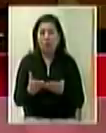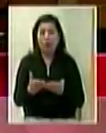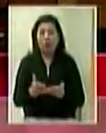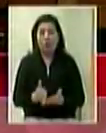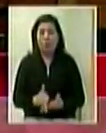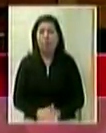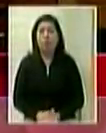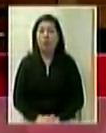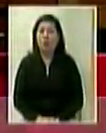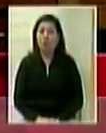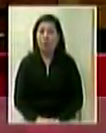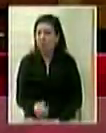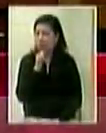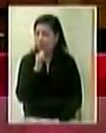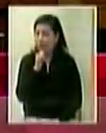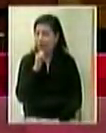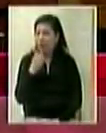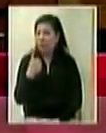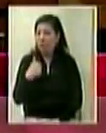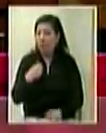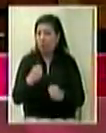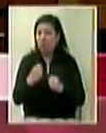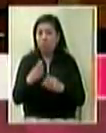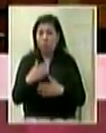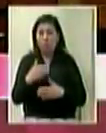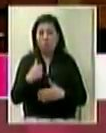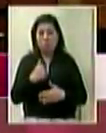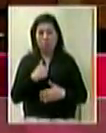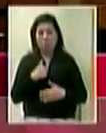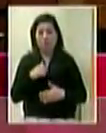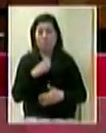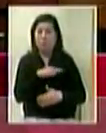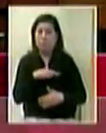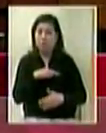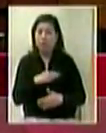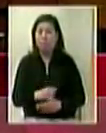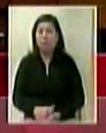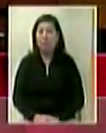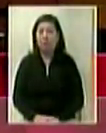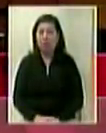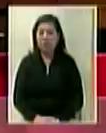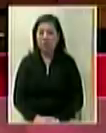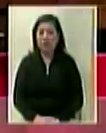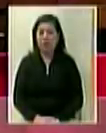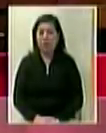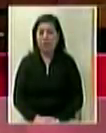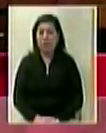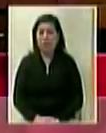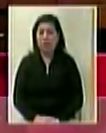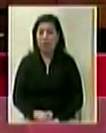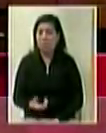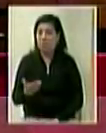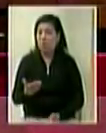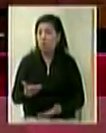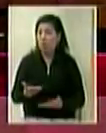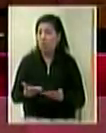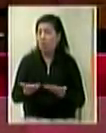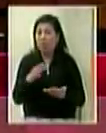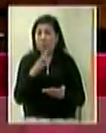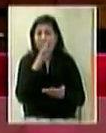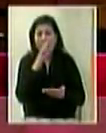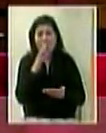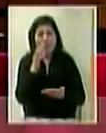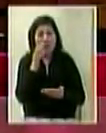educativo privado tiene derecho a tener su propia misión su prop propia Visión Es como pedirle a un colegio de